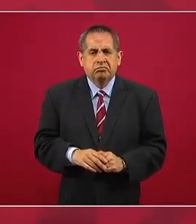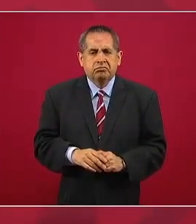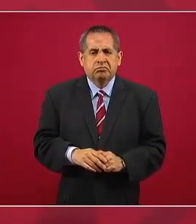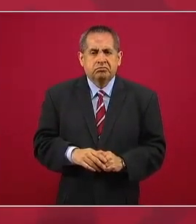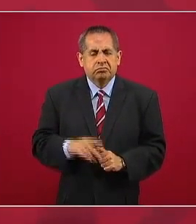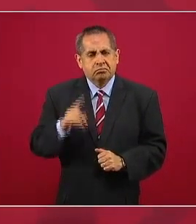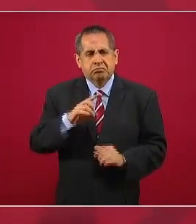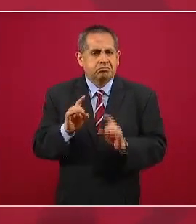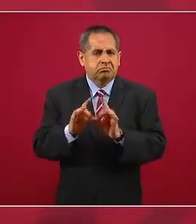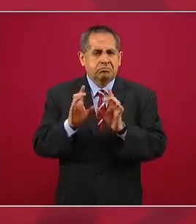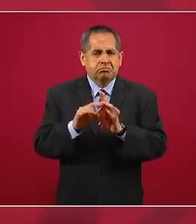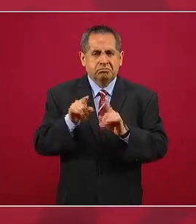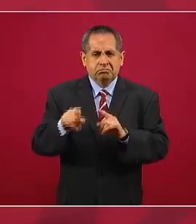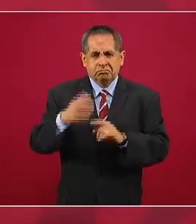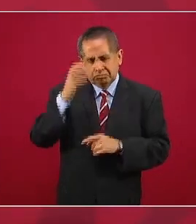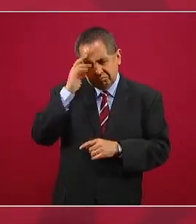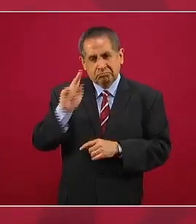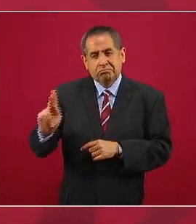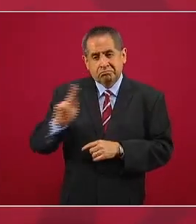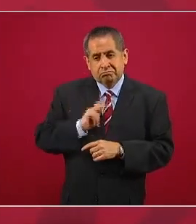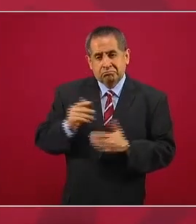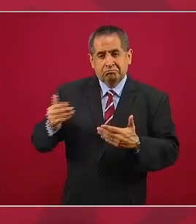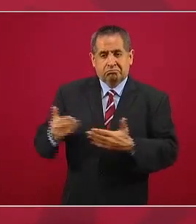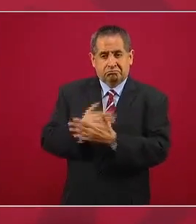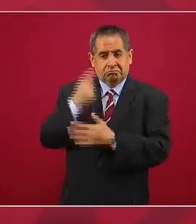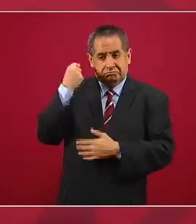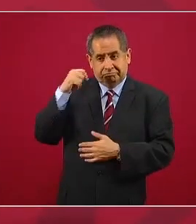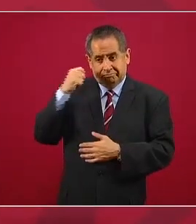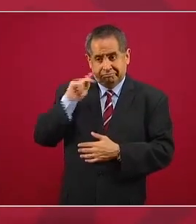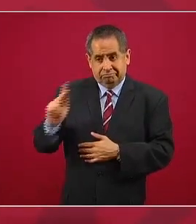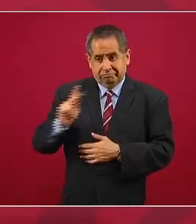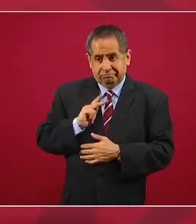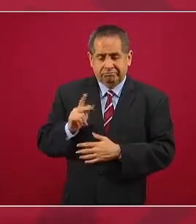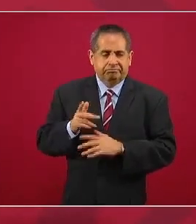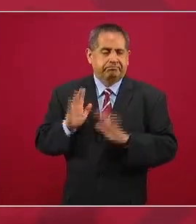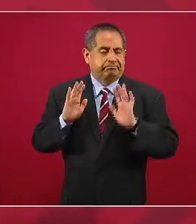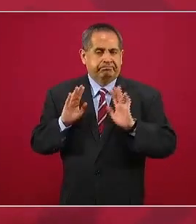Da la casualidad de que es mi paisano, pero